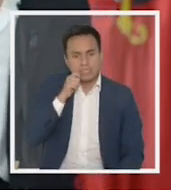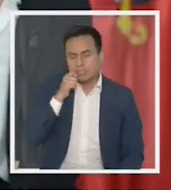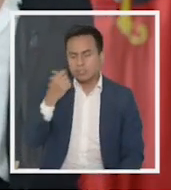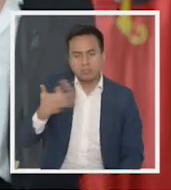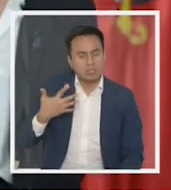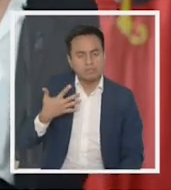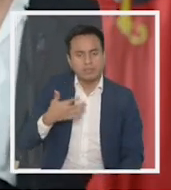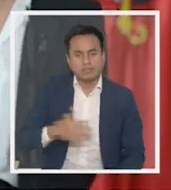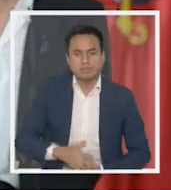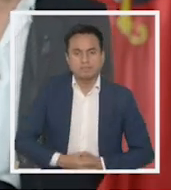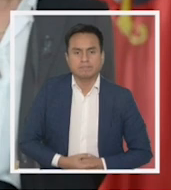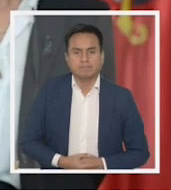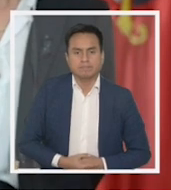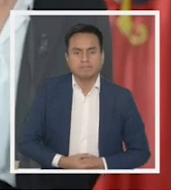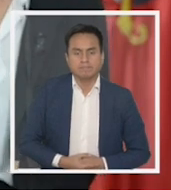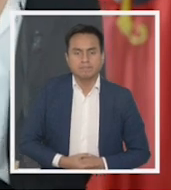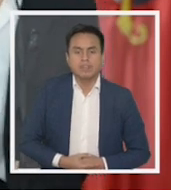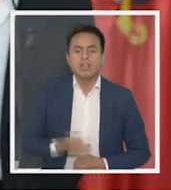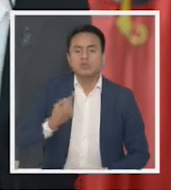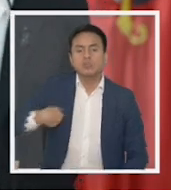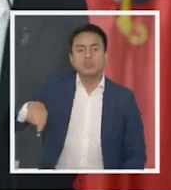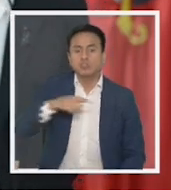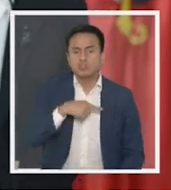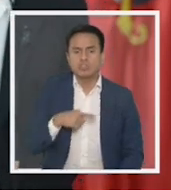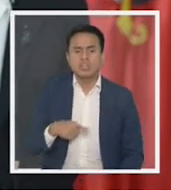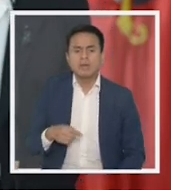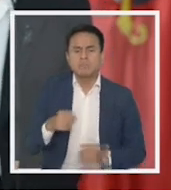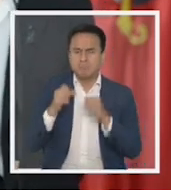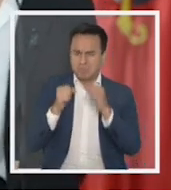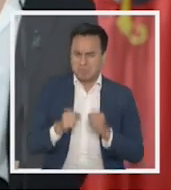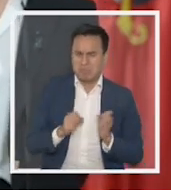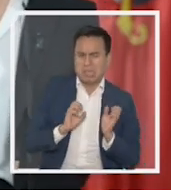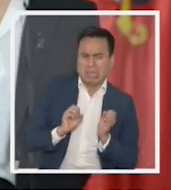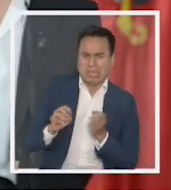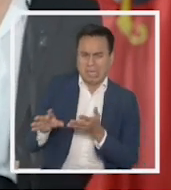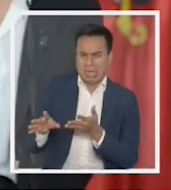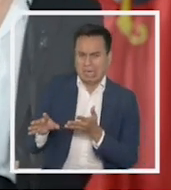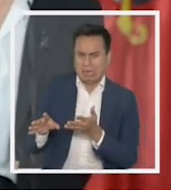dejar que carabineros